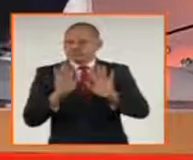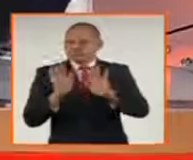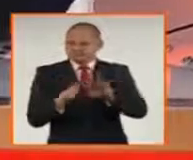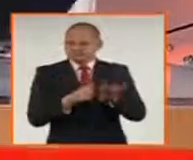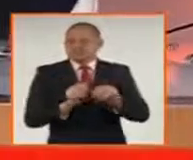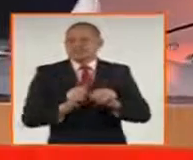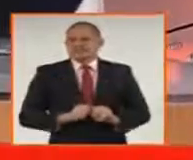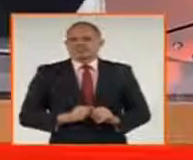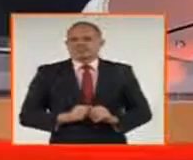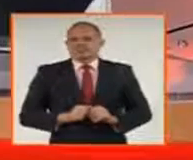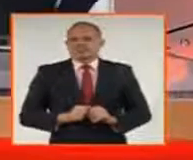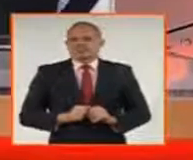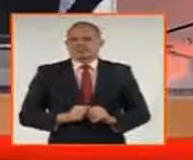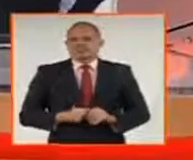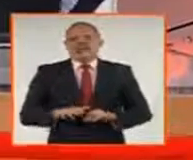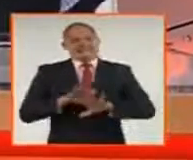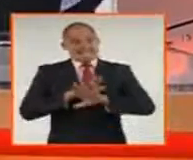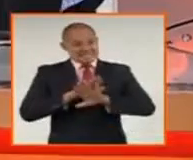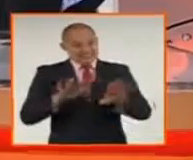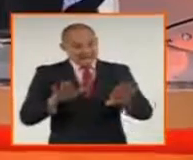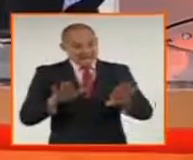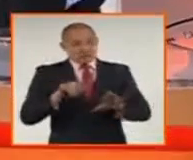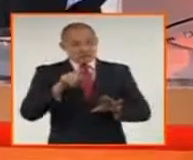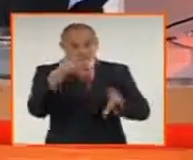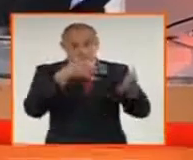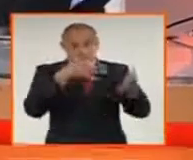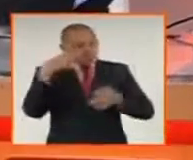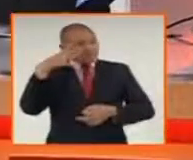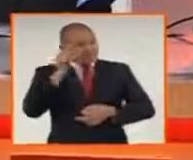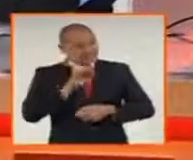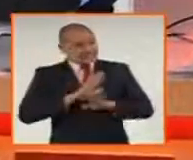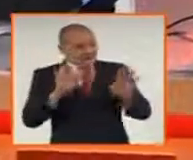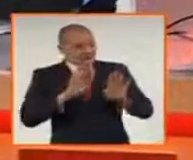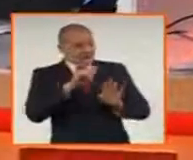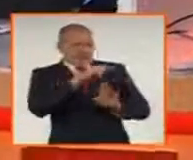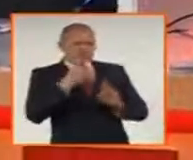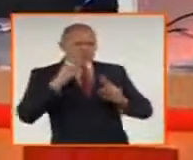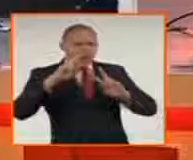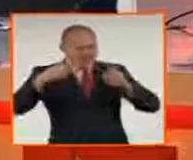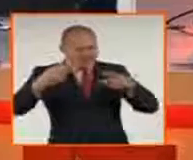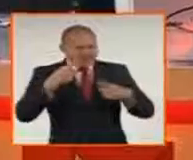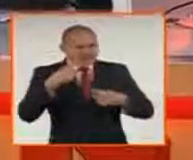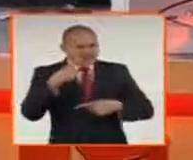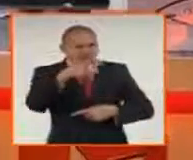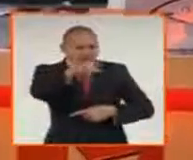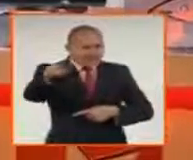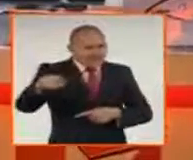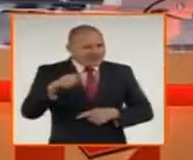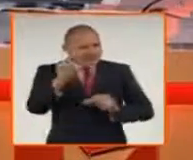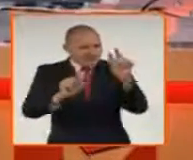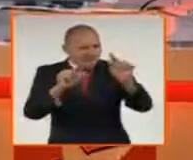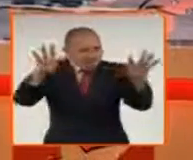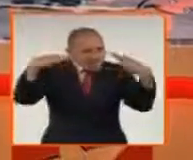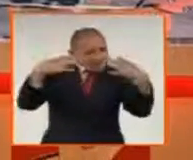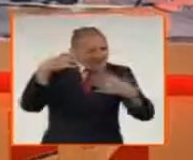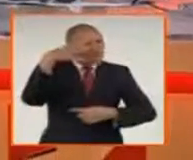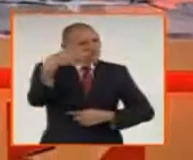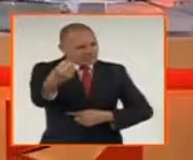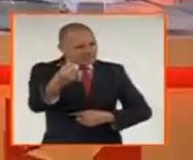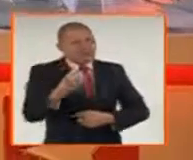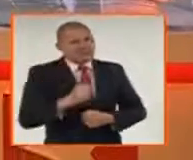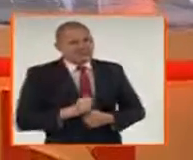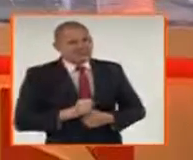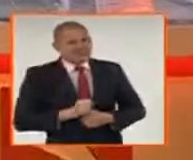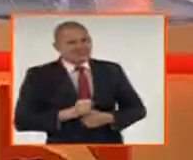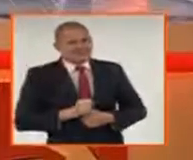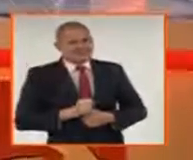Es decir, ya entendí, pero me gustaría que nuestra audiencia entienda más el tema de cuando hablamos de alimentos,